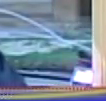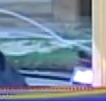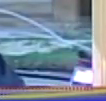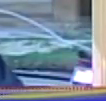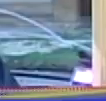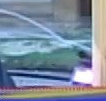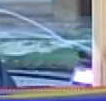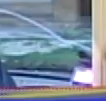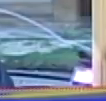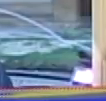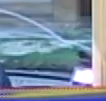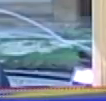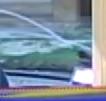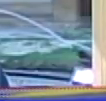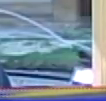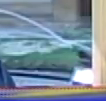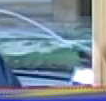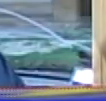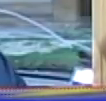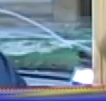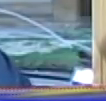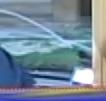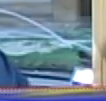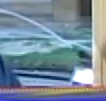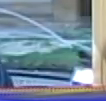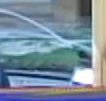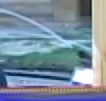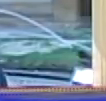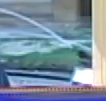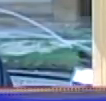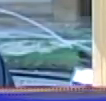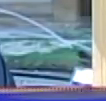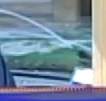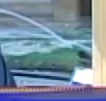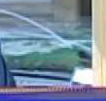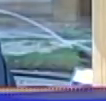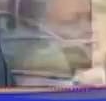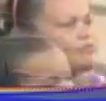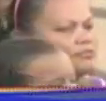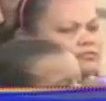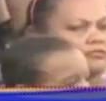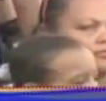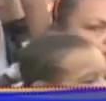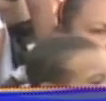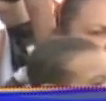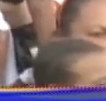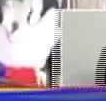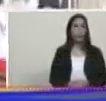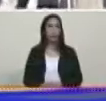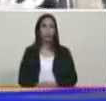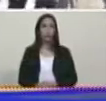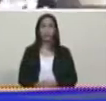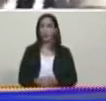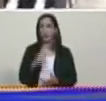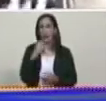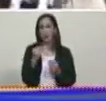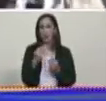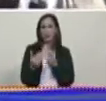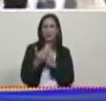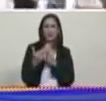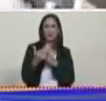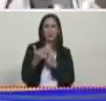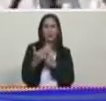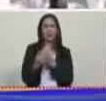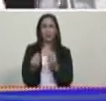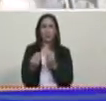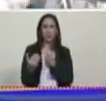en sus emociones, en su visión de la vida, en su disposición de lucha. Así, con todas las amenazas que nos hicieron